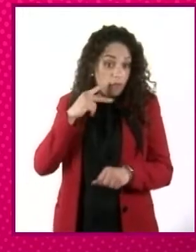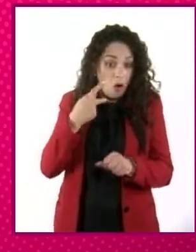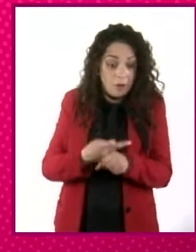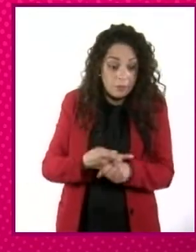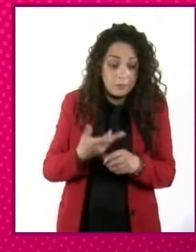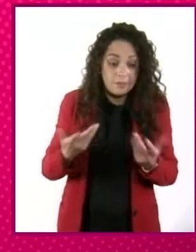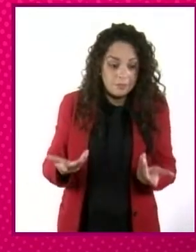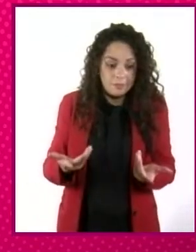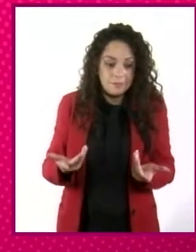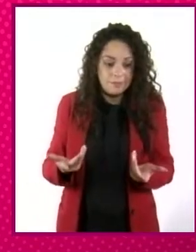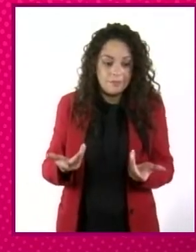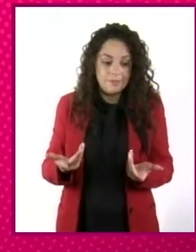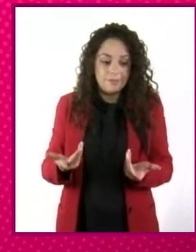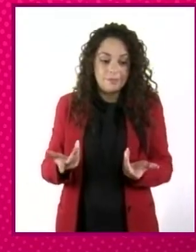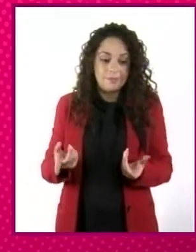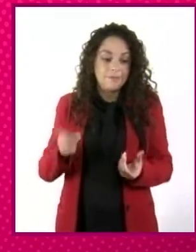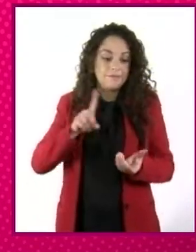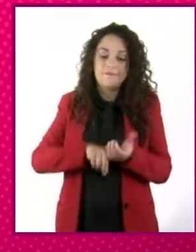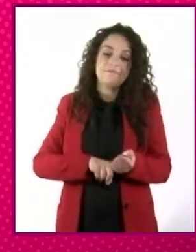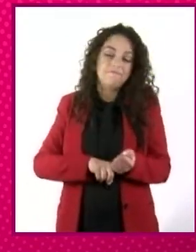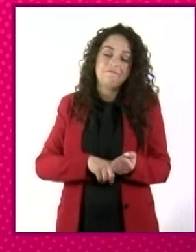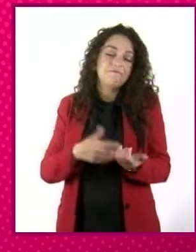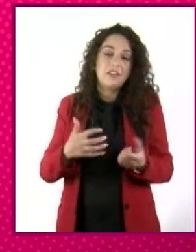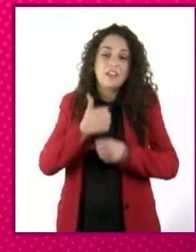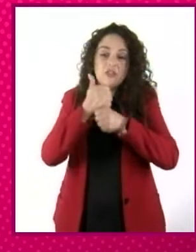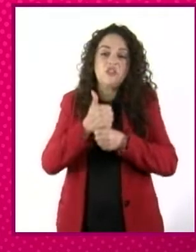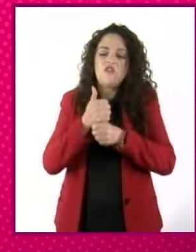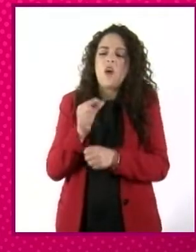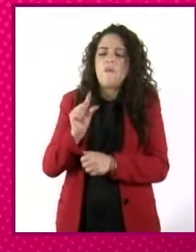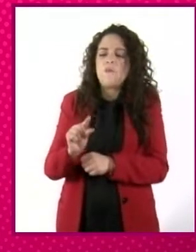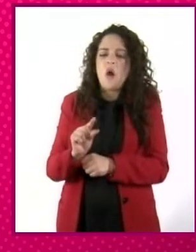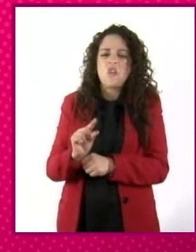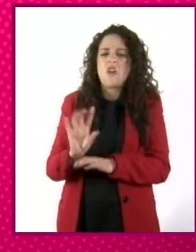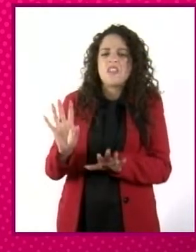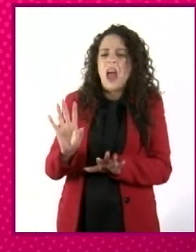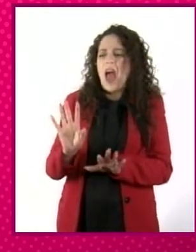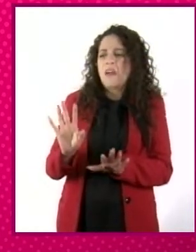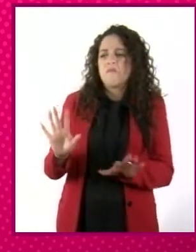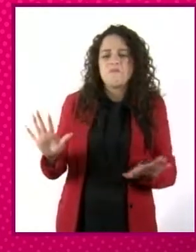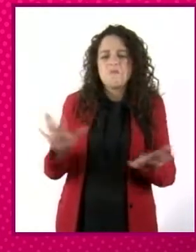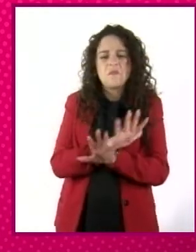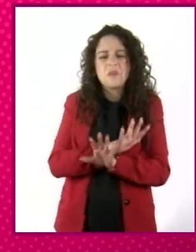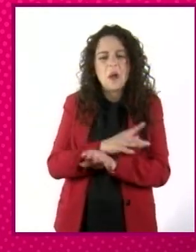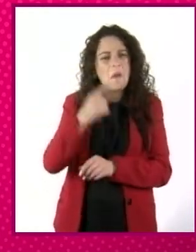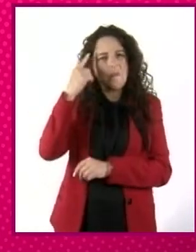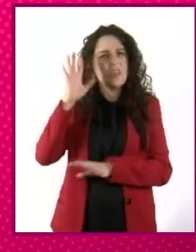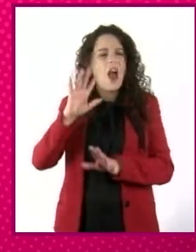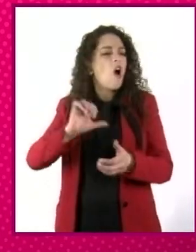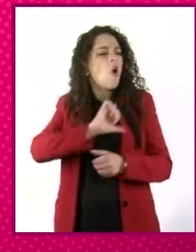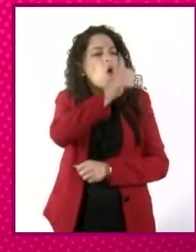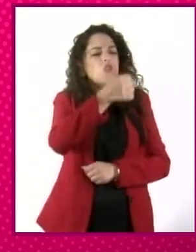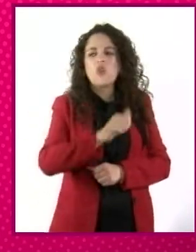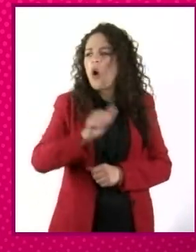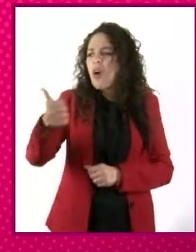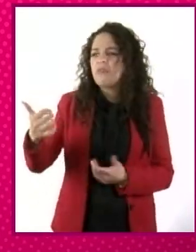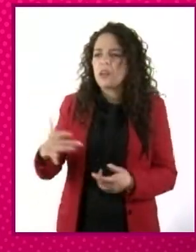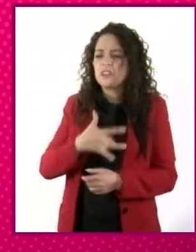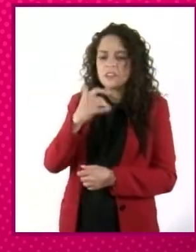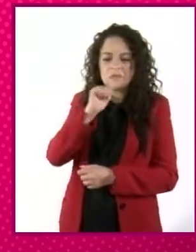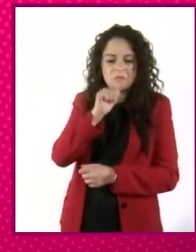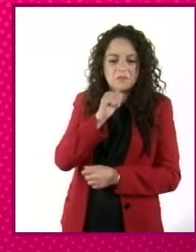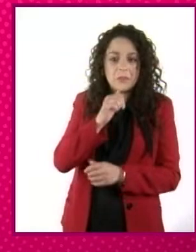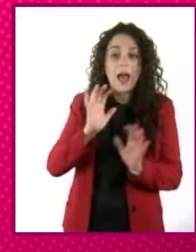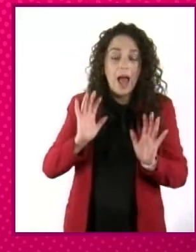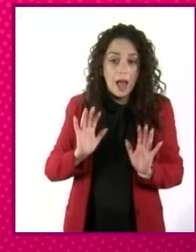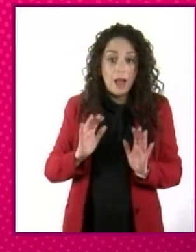penas de desamor en realidad dolerían muy poco, como que uno diría ya cambió el chip. Pero sí uno puede entender que